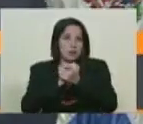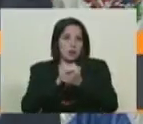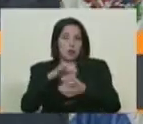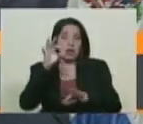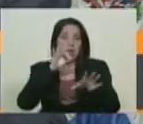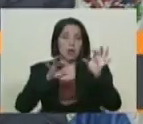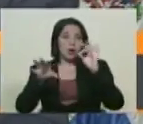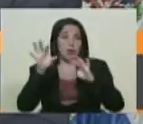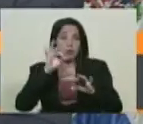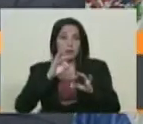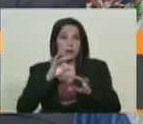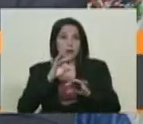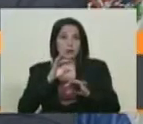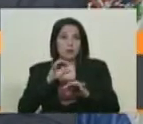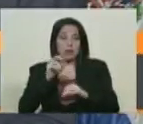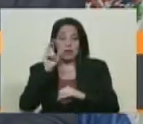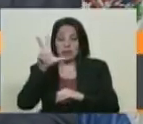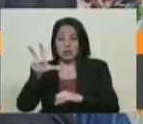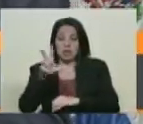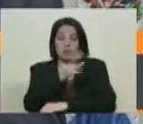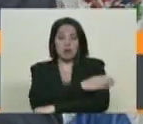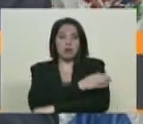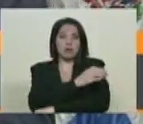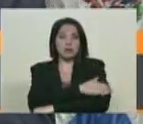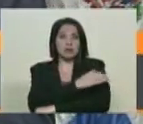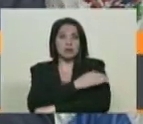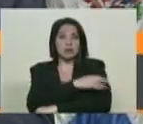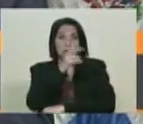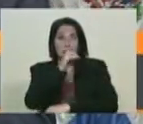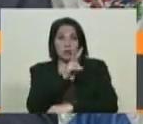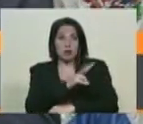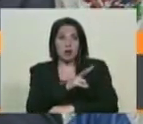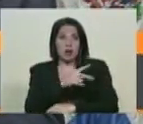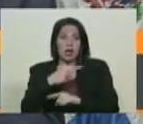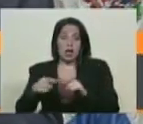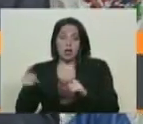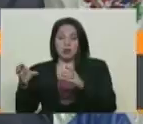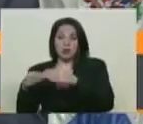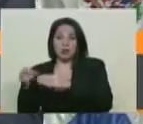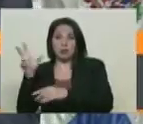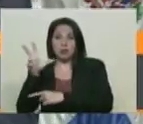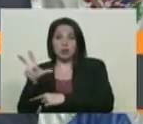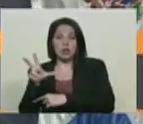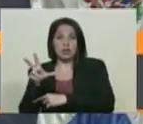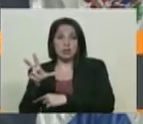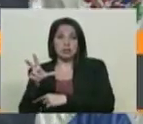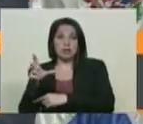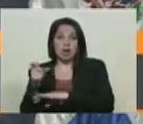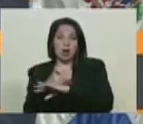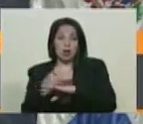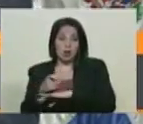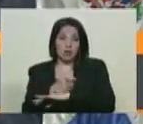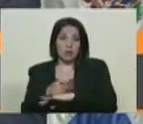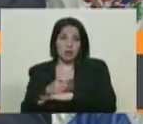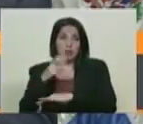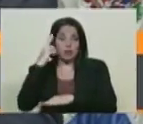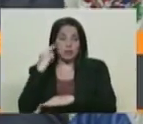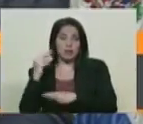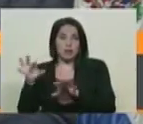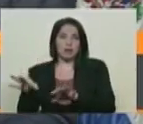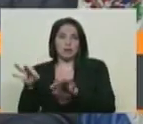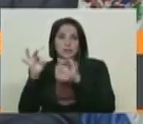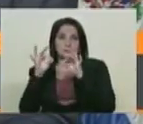escogidos, 3 por la oposición venezolana y 3 por el gobierno bolivariano. También